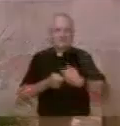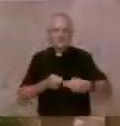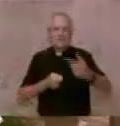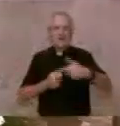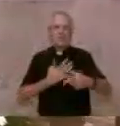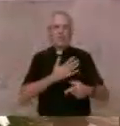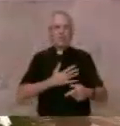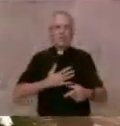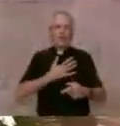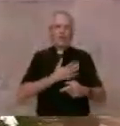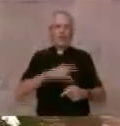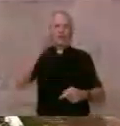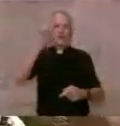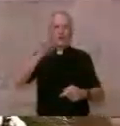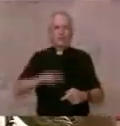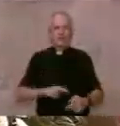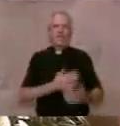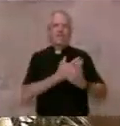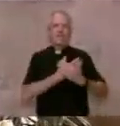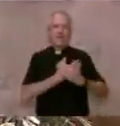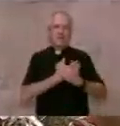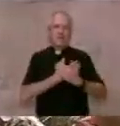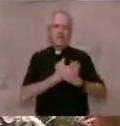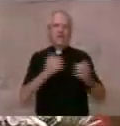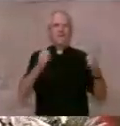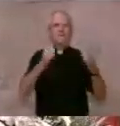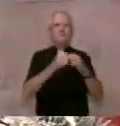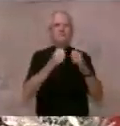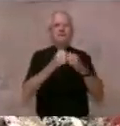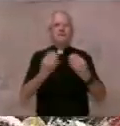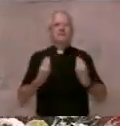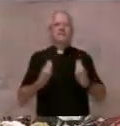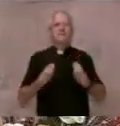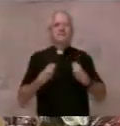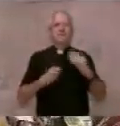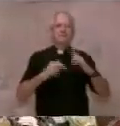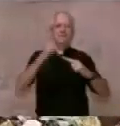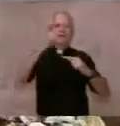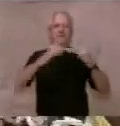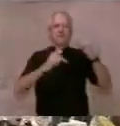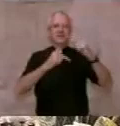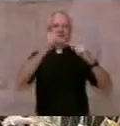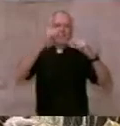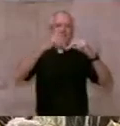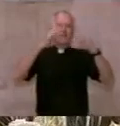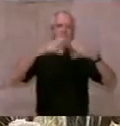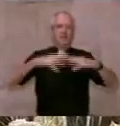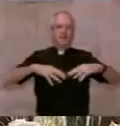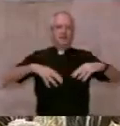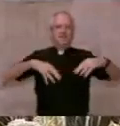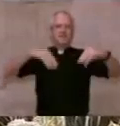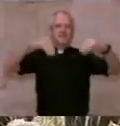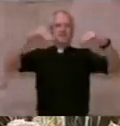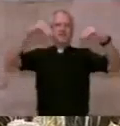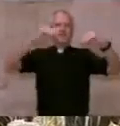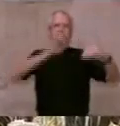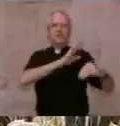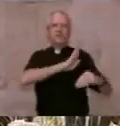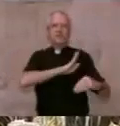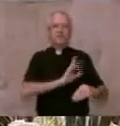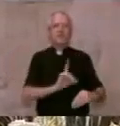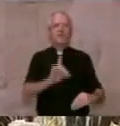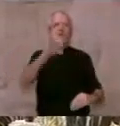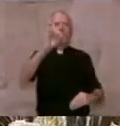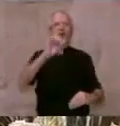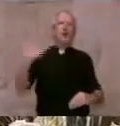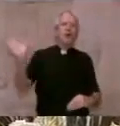y el amor. Piedras vivas del templo del Señor. Piedras vives del templo del